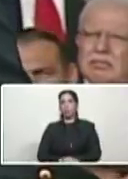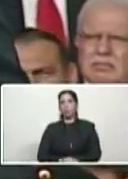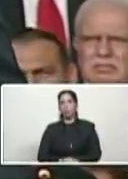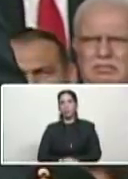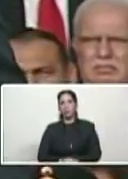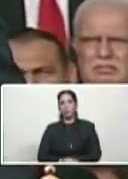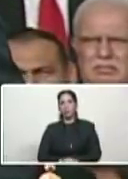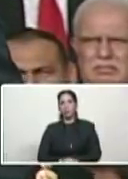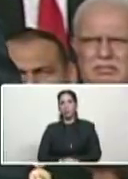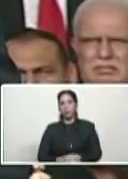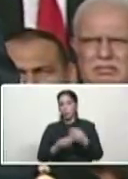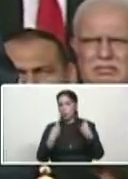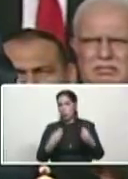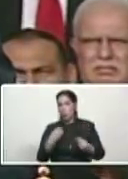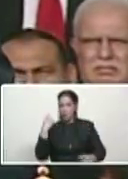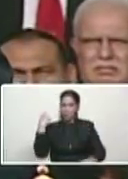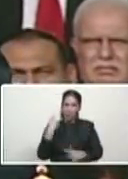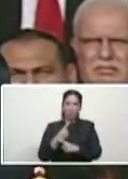como debemos ser.